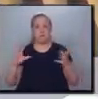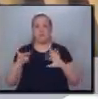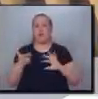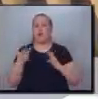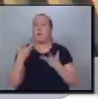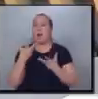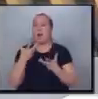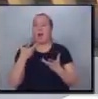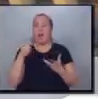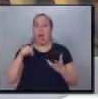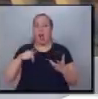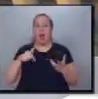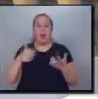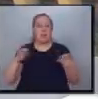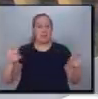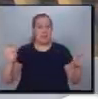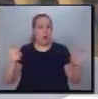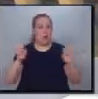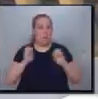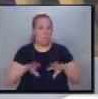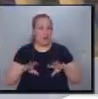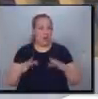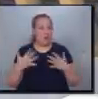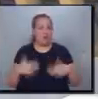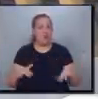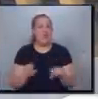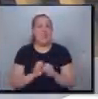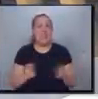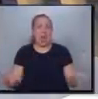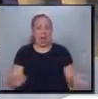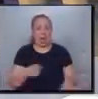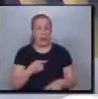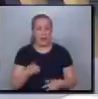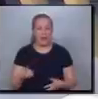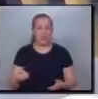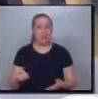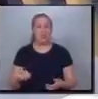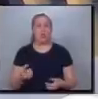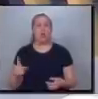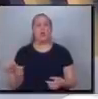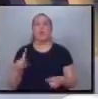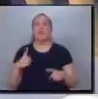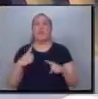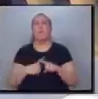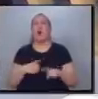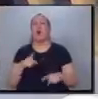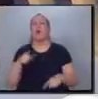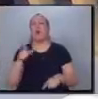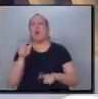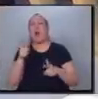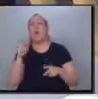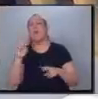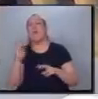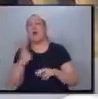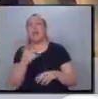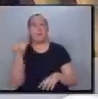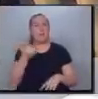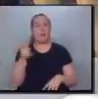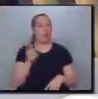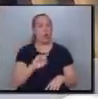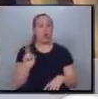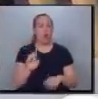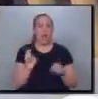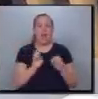chicos. Se salvaron de milagro. Es muy grave lo que pasó. Y no por no tener víctimas fatales hay que minimizarlo. Es gravísimo lo que pasó.